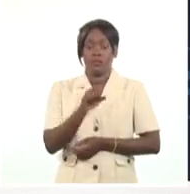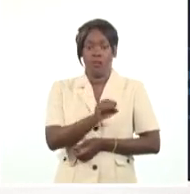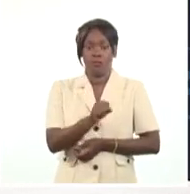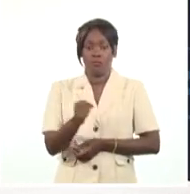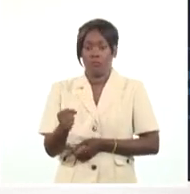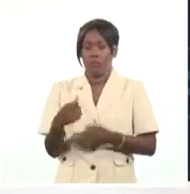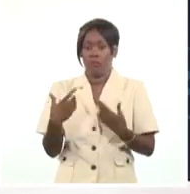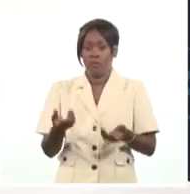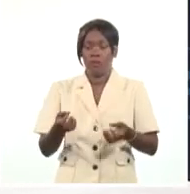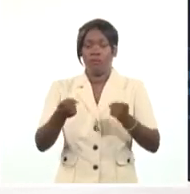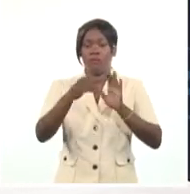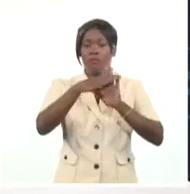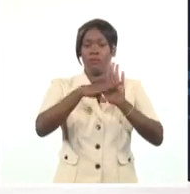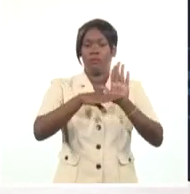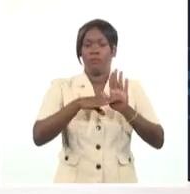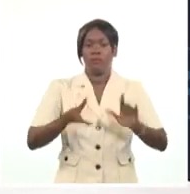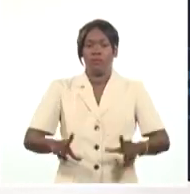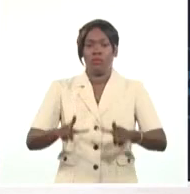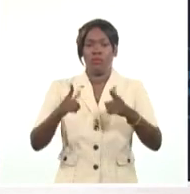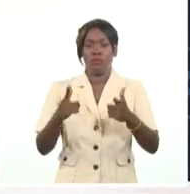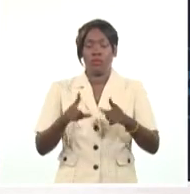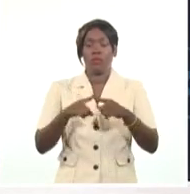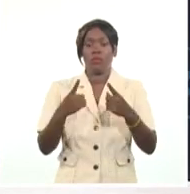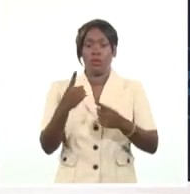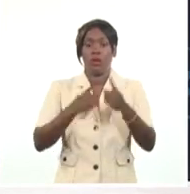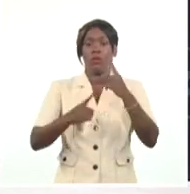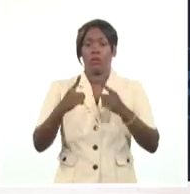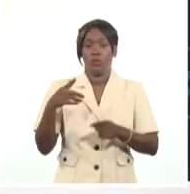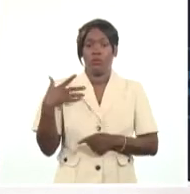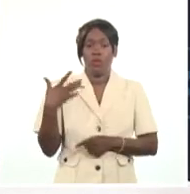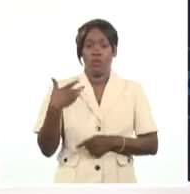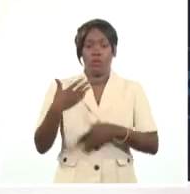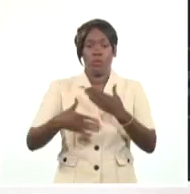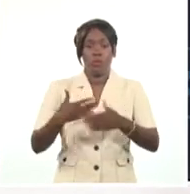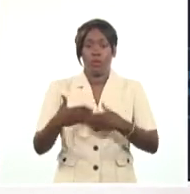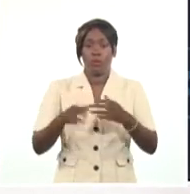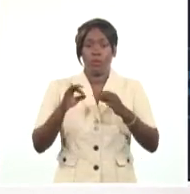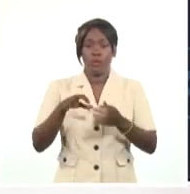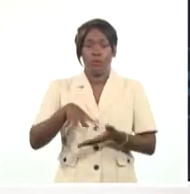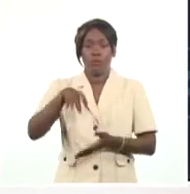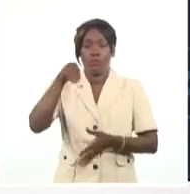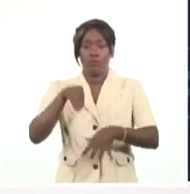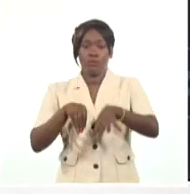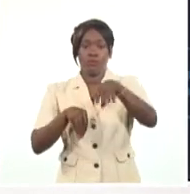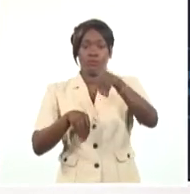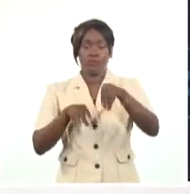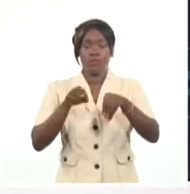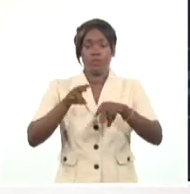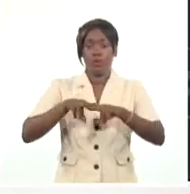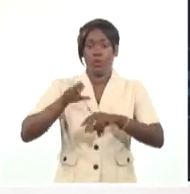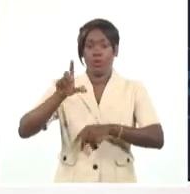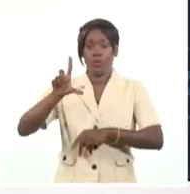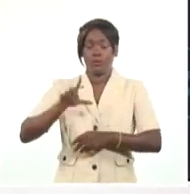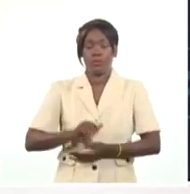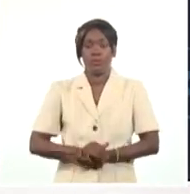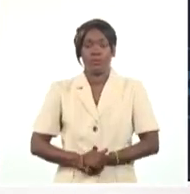las acciones constructivas por parte de la población en el casco histórico en pos de la conservación del patrimonio arquitectónico.